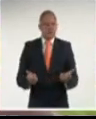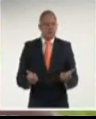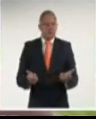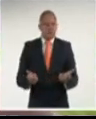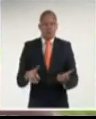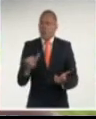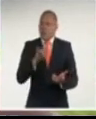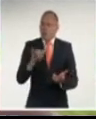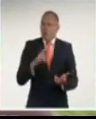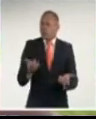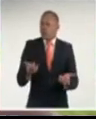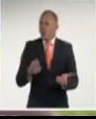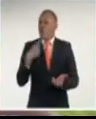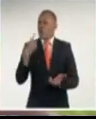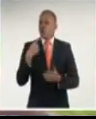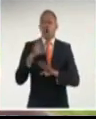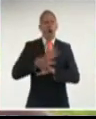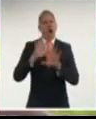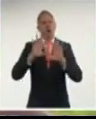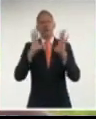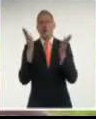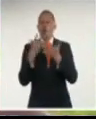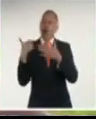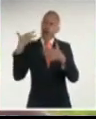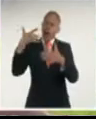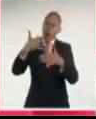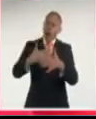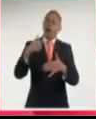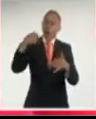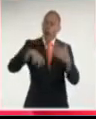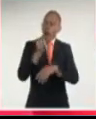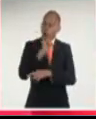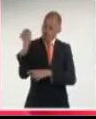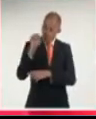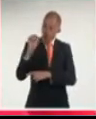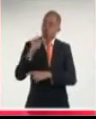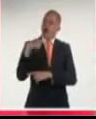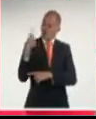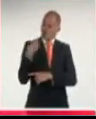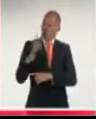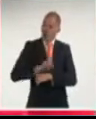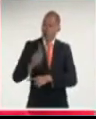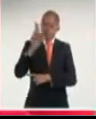siempre respaldando todas las conquistas, que es lo primero que tenemos que preservar. Hay que seguir